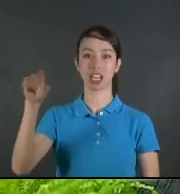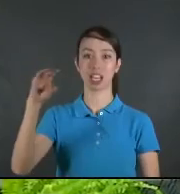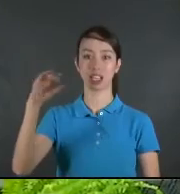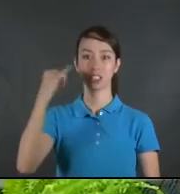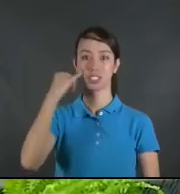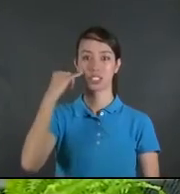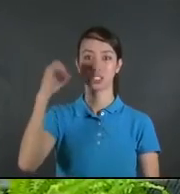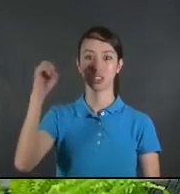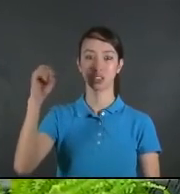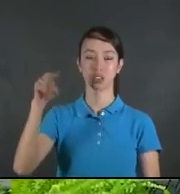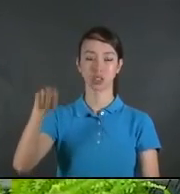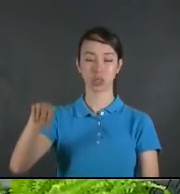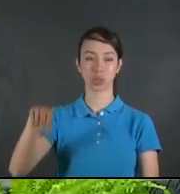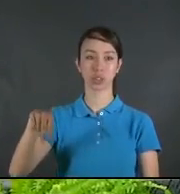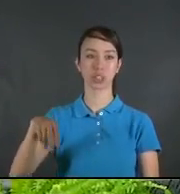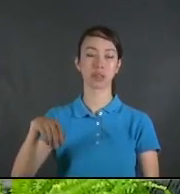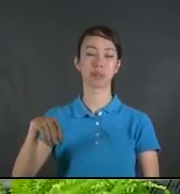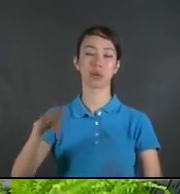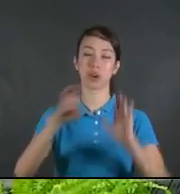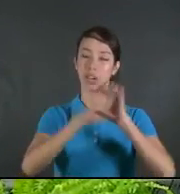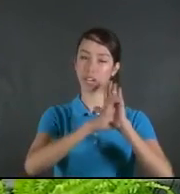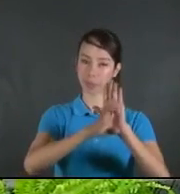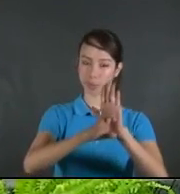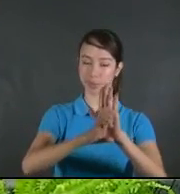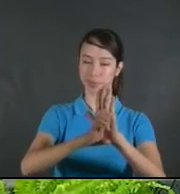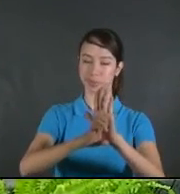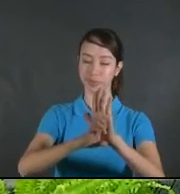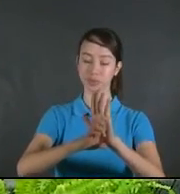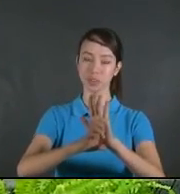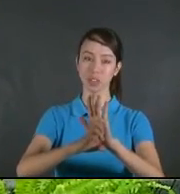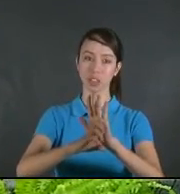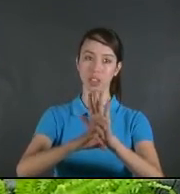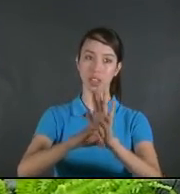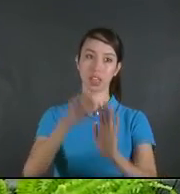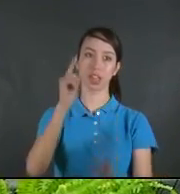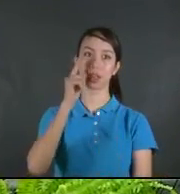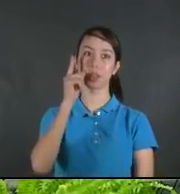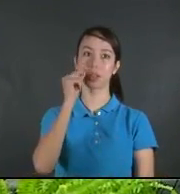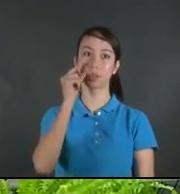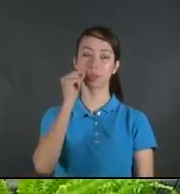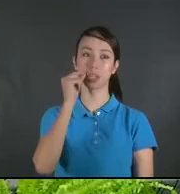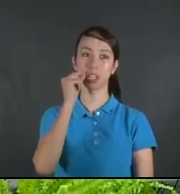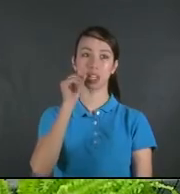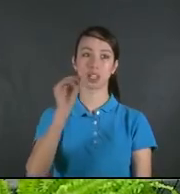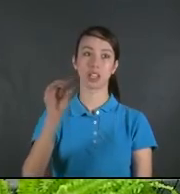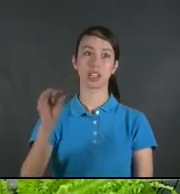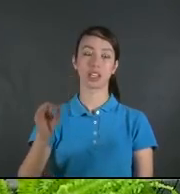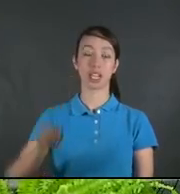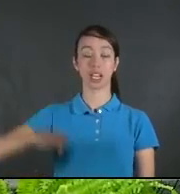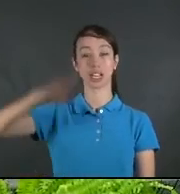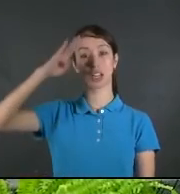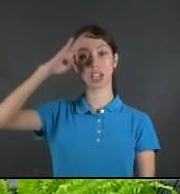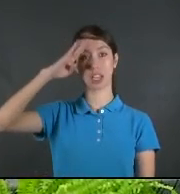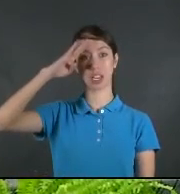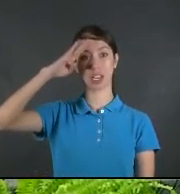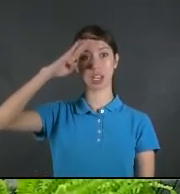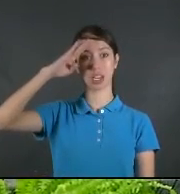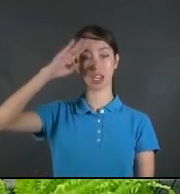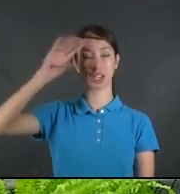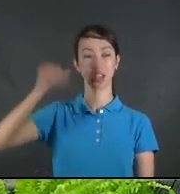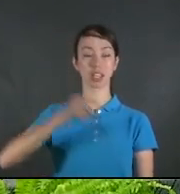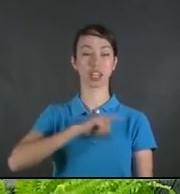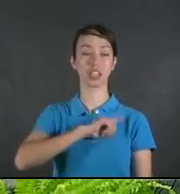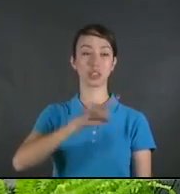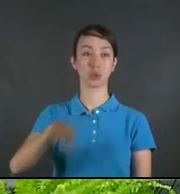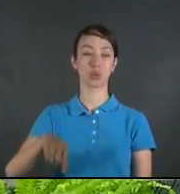ejemplo por ejemplo el el hombre este el el general que estuvo a